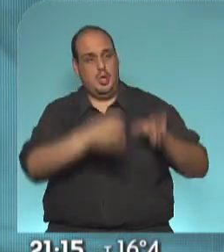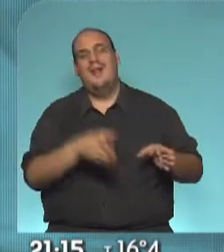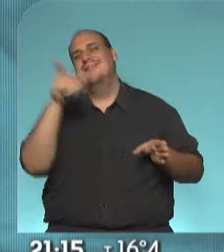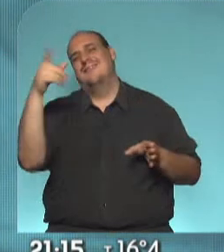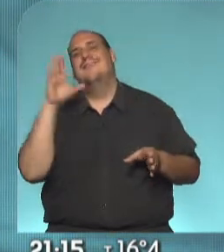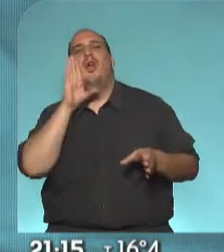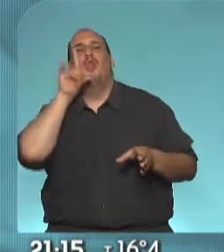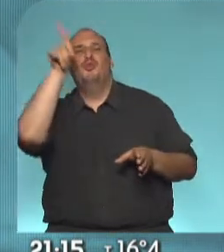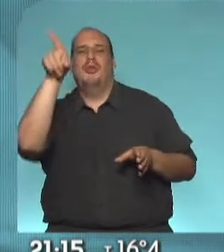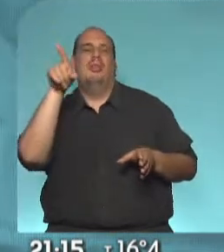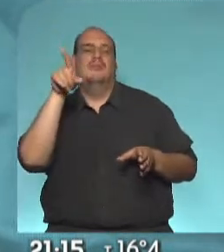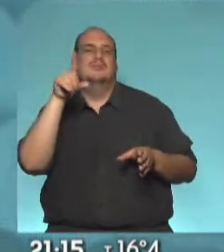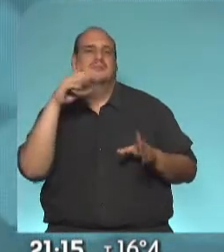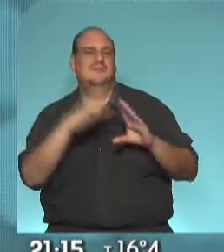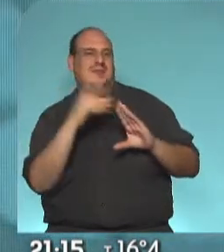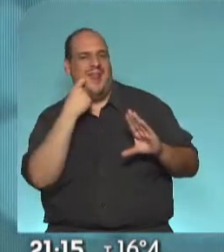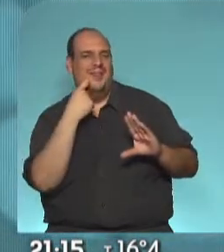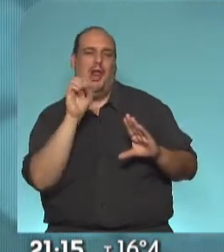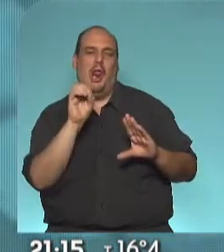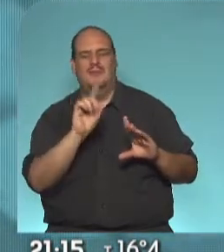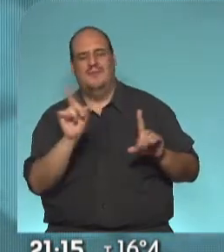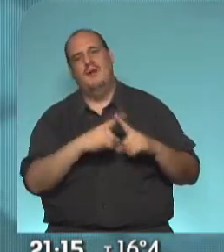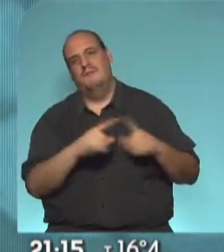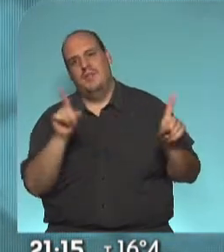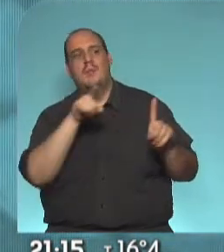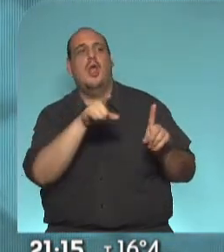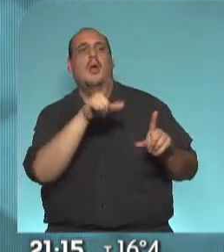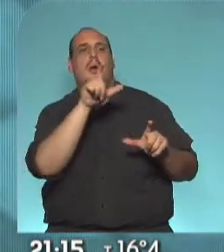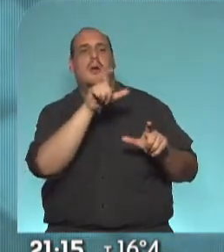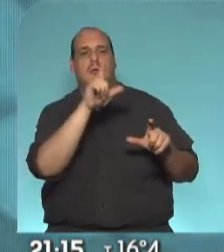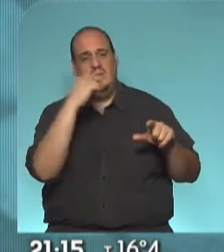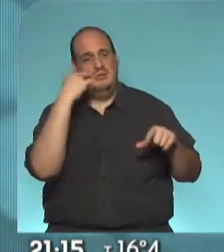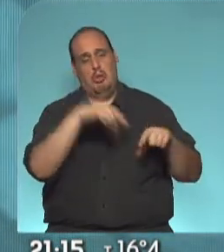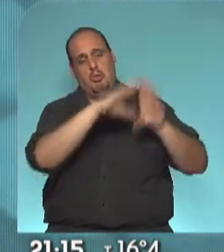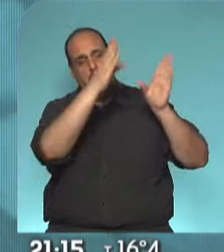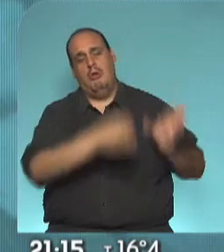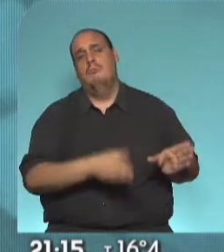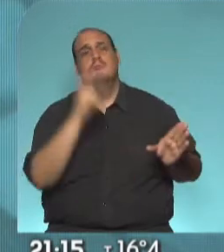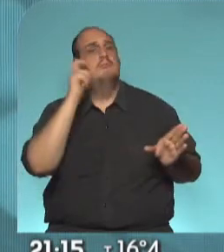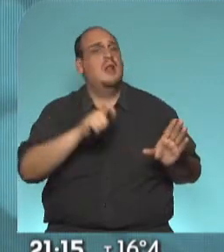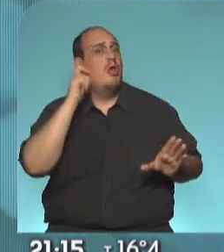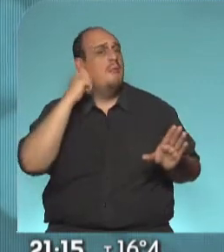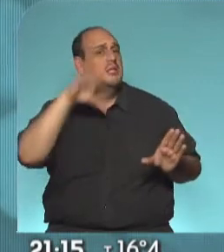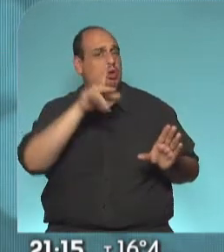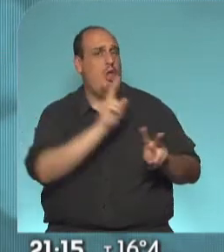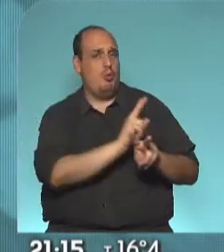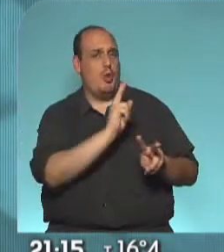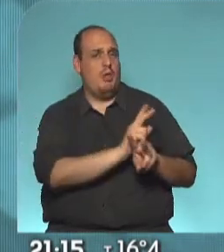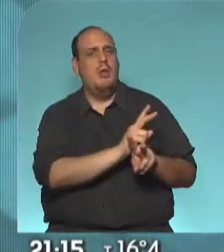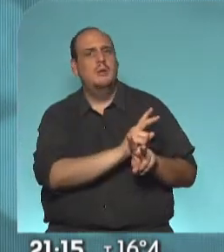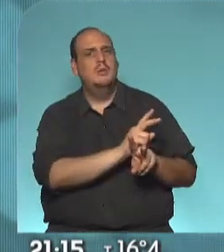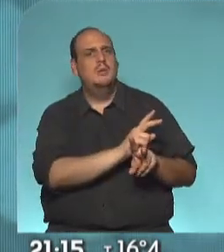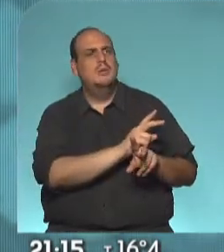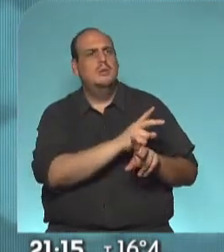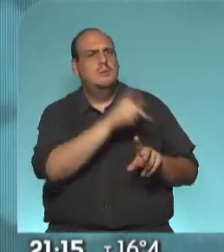geriátricos en Estados Unidos, se llaman diferente, pero es lo mismo, cuidan a pacientes mayores. Sí. Y hacen, estudian a todos los